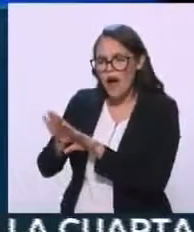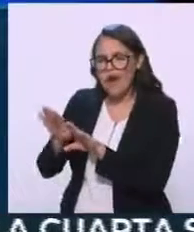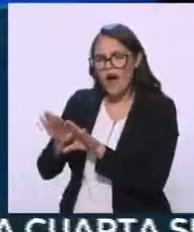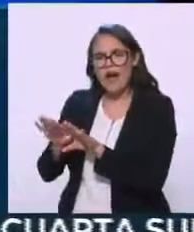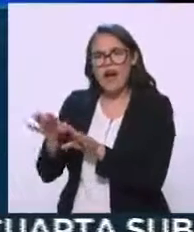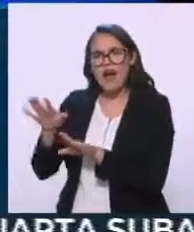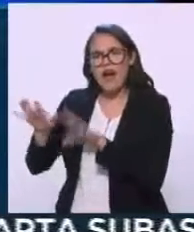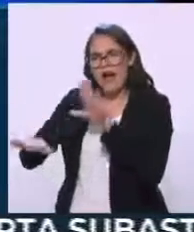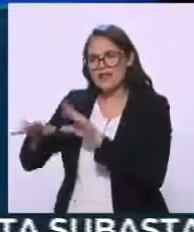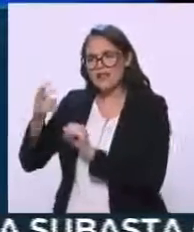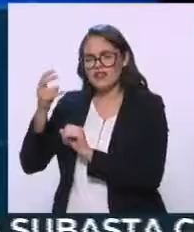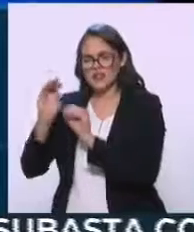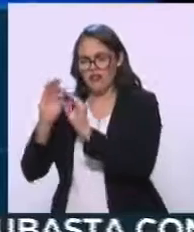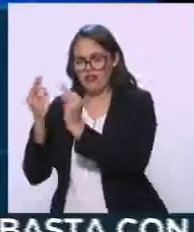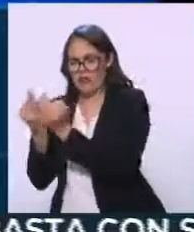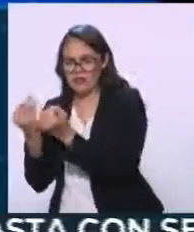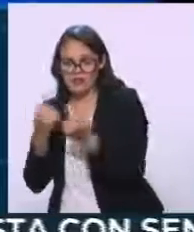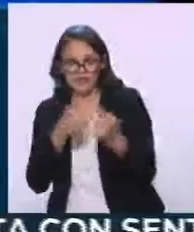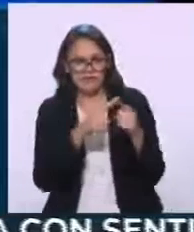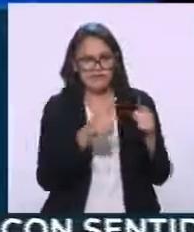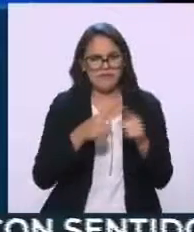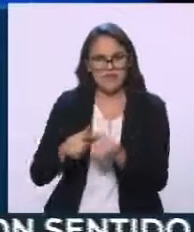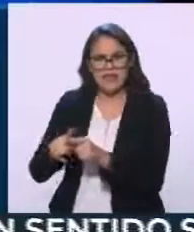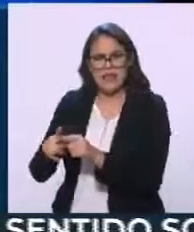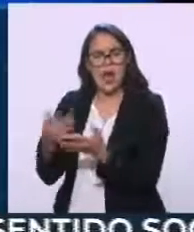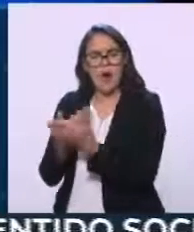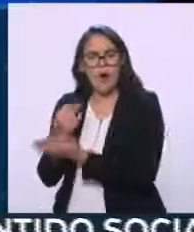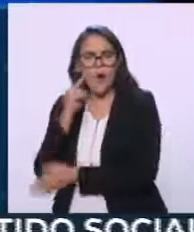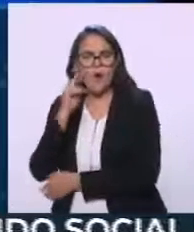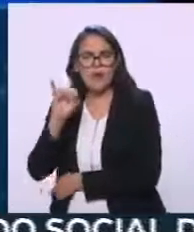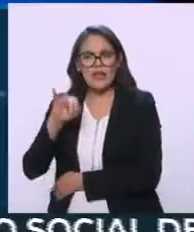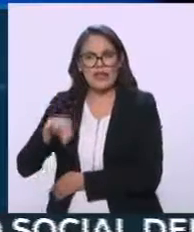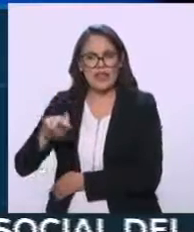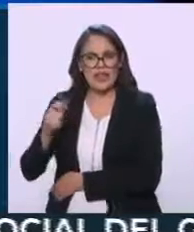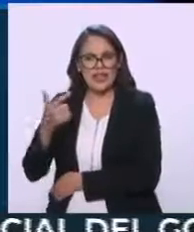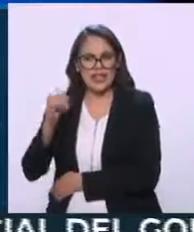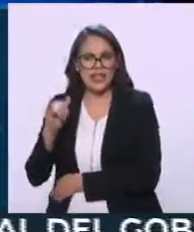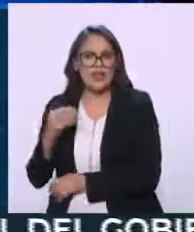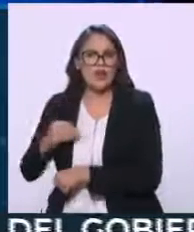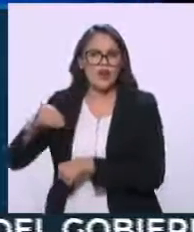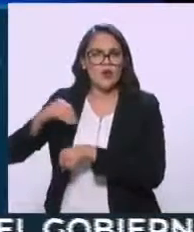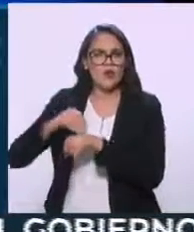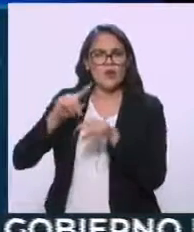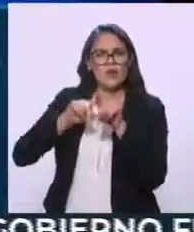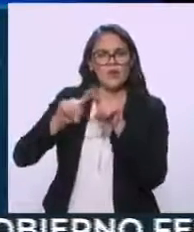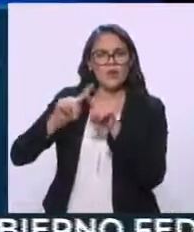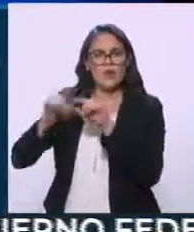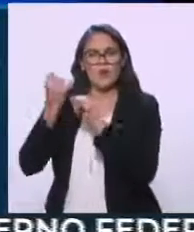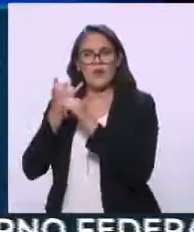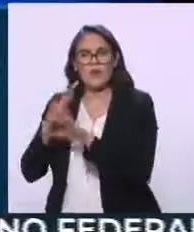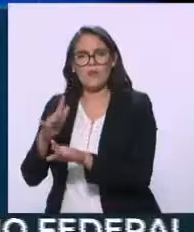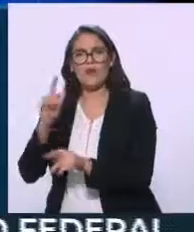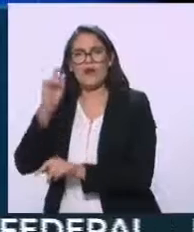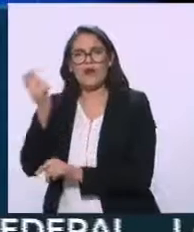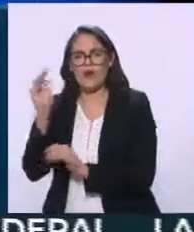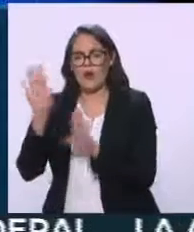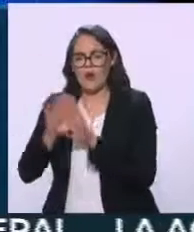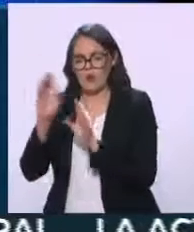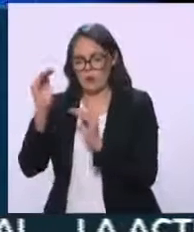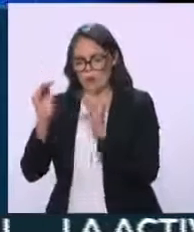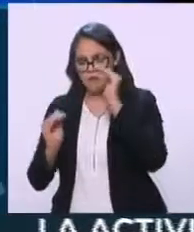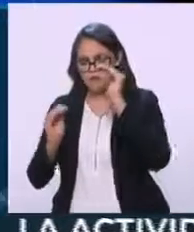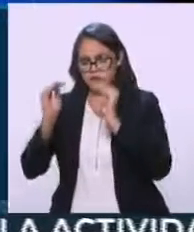un sentido y otros en otro. Ahora estábamos viendo que el INEGI también publica los datos sobre la balanza comercial, que es una balanza